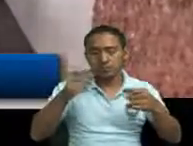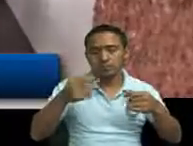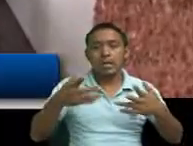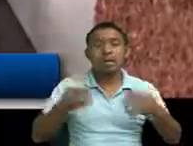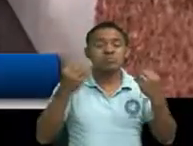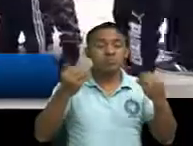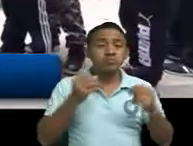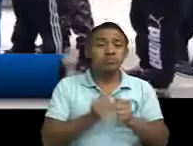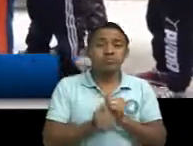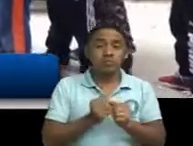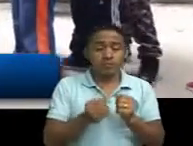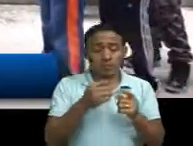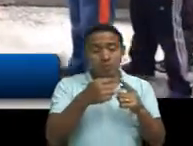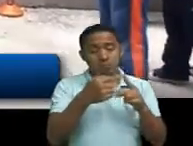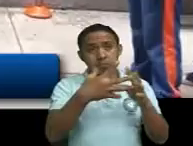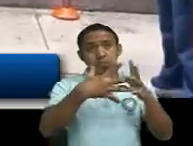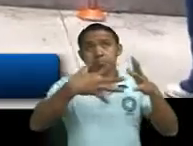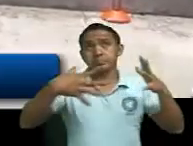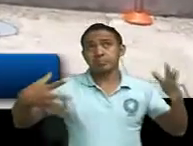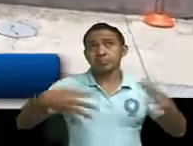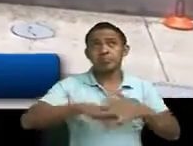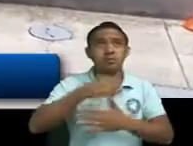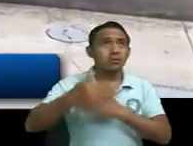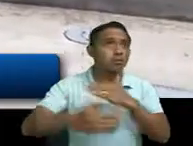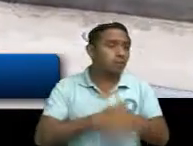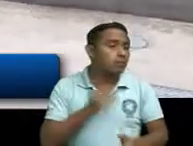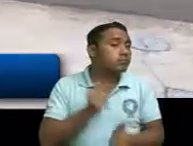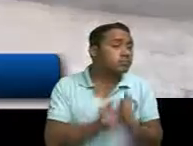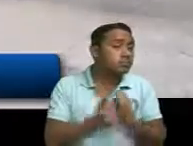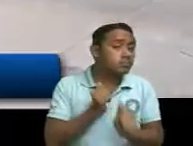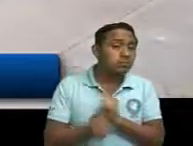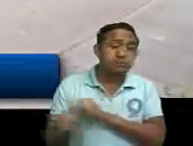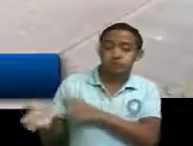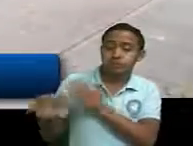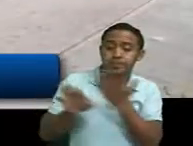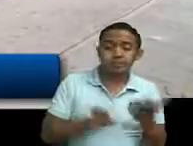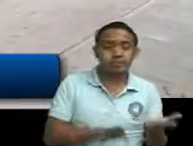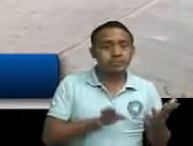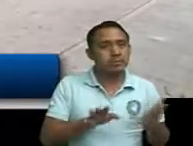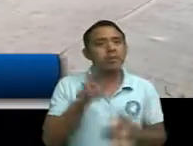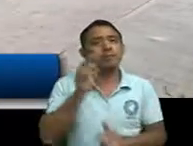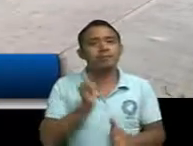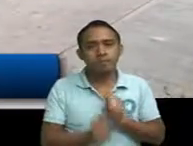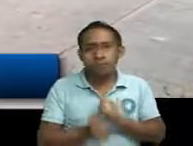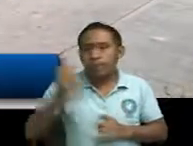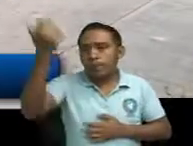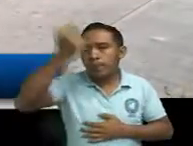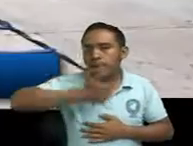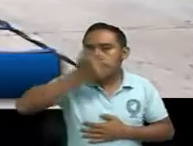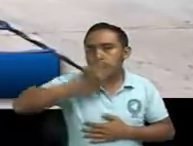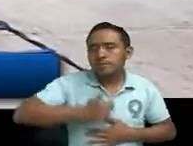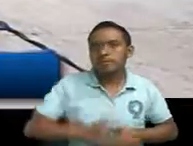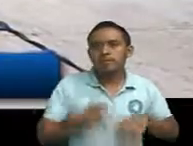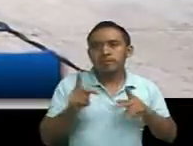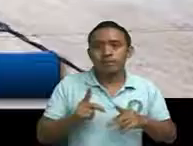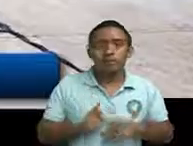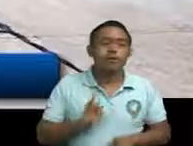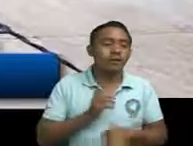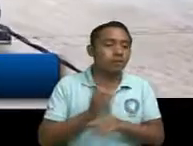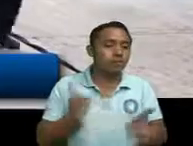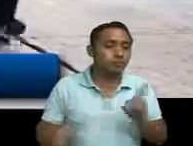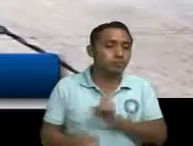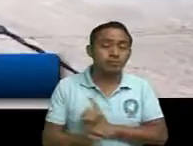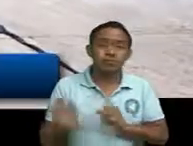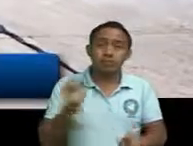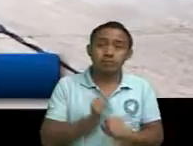de enfermedades que te puede llegar a causar la muerte. ¿Ya? Entonces es un problema serio que todos debemos de poner